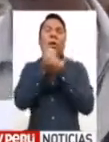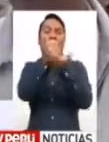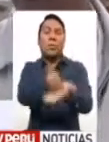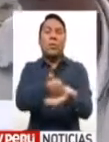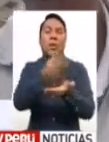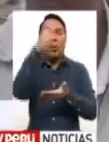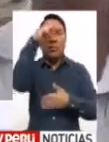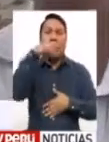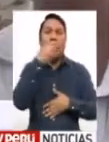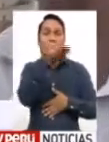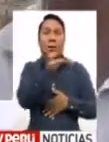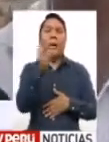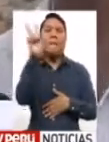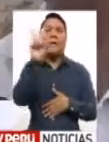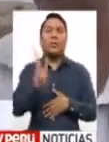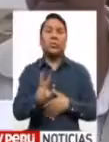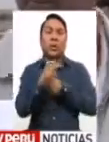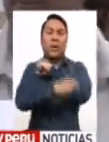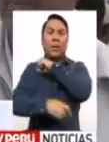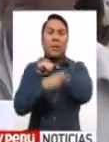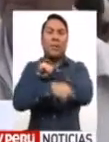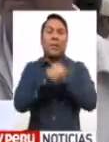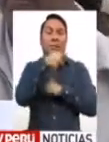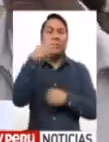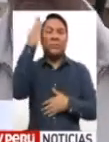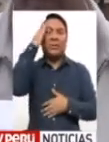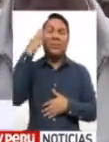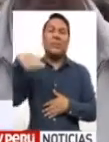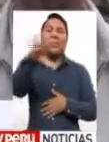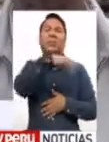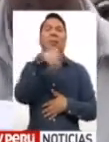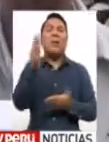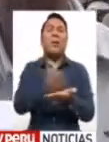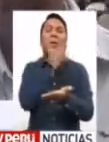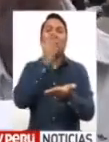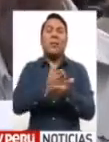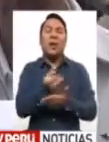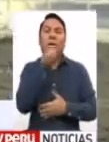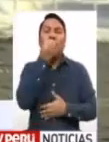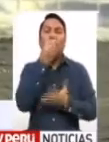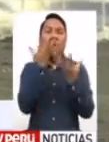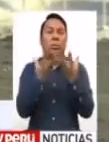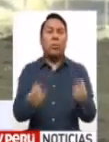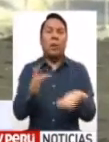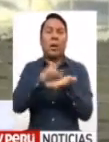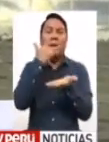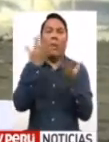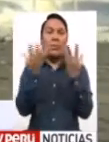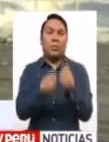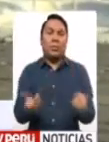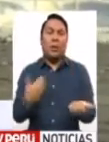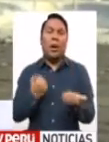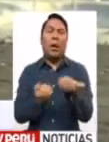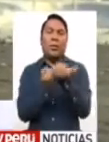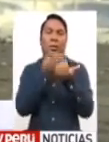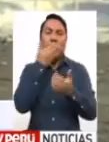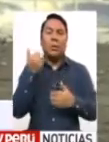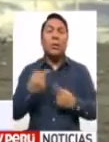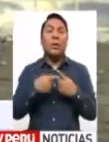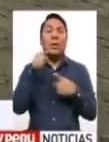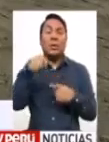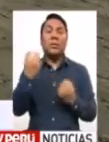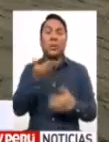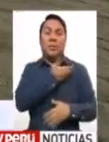porque todos sabemos que hay problemas de alimentación de medicinas el presidente de la republica se mostró